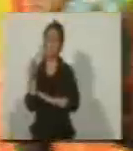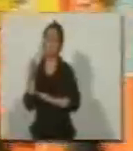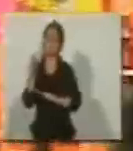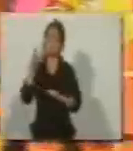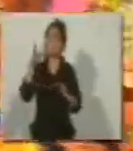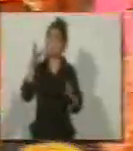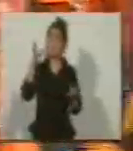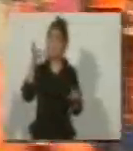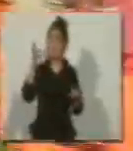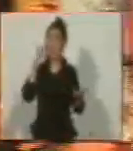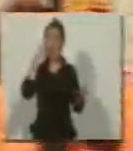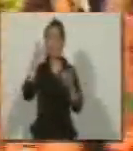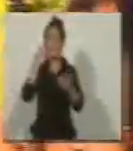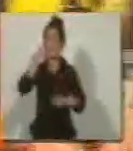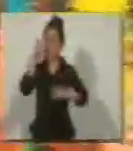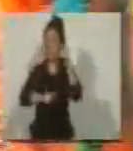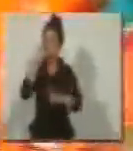a nuestra gente,